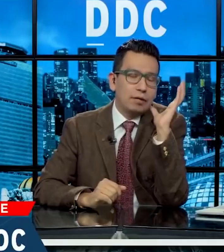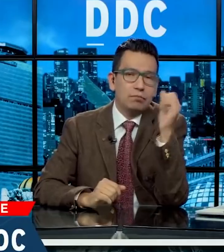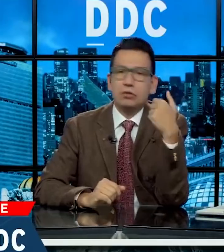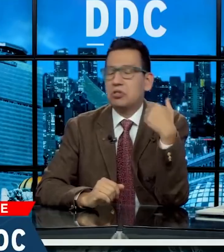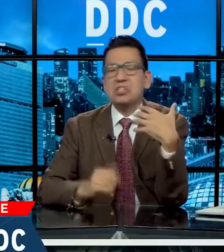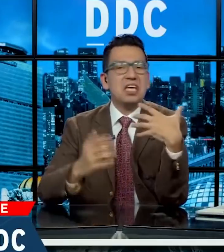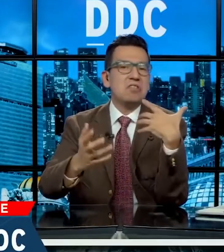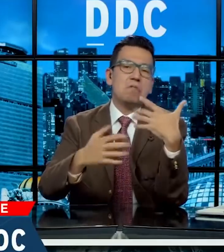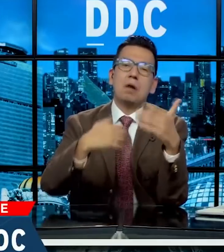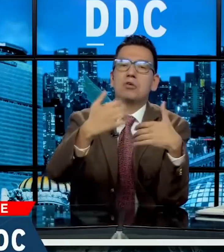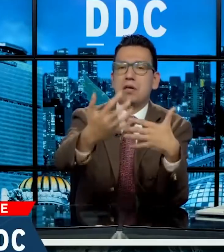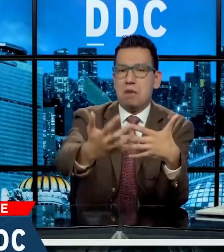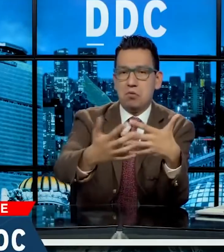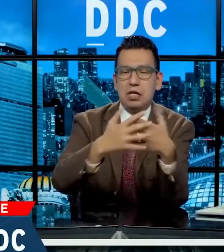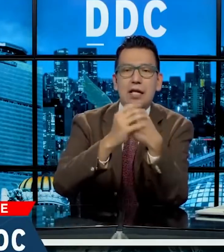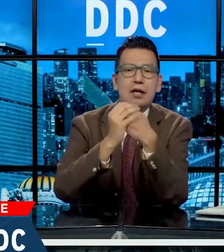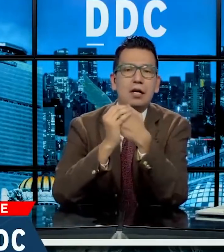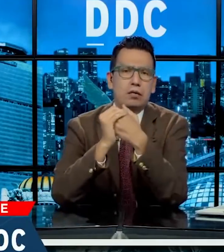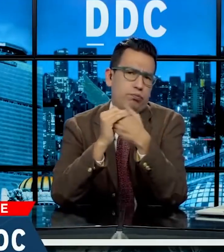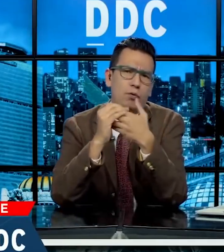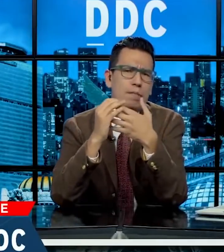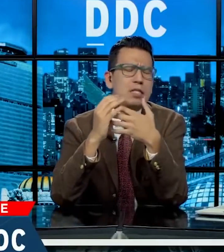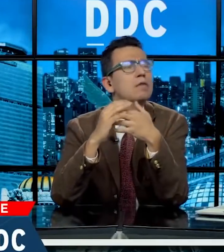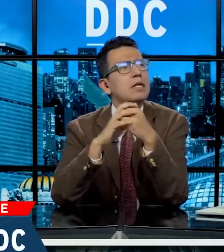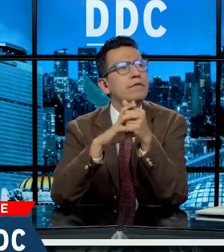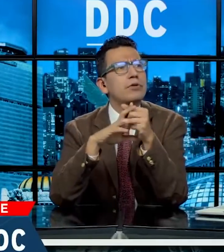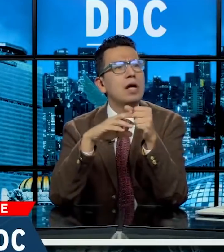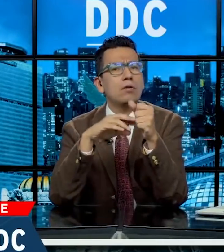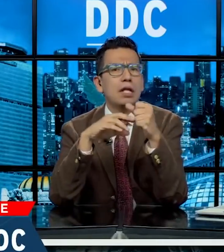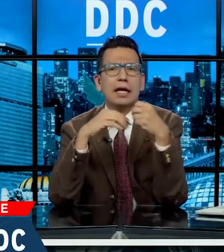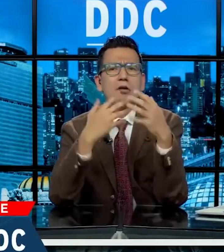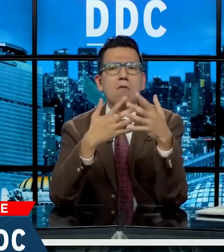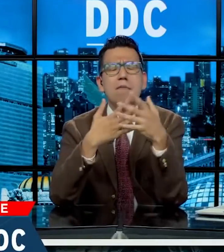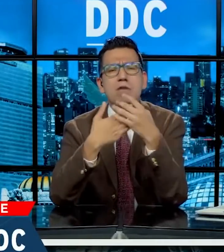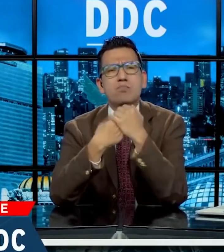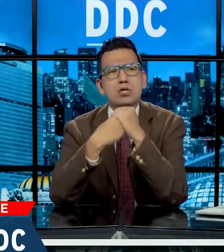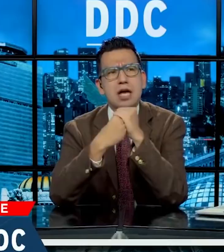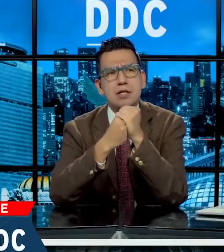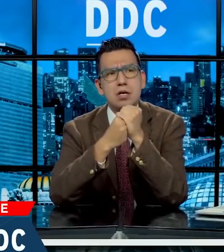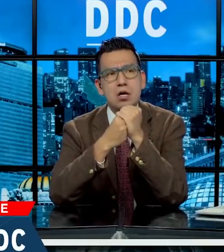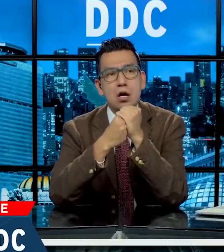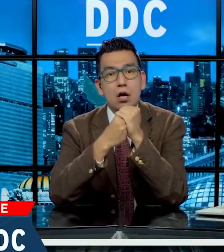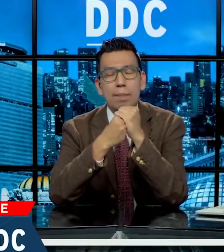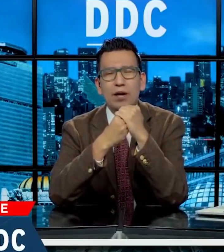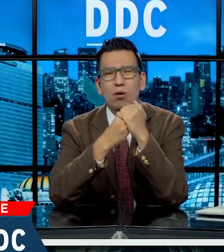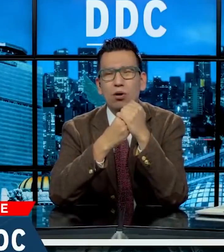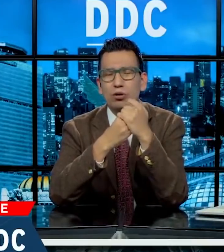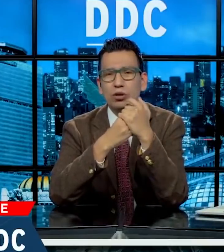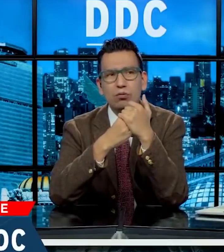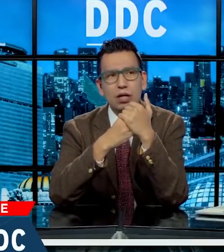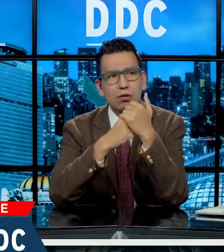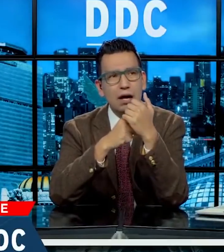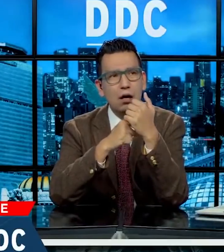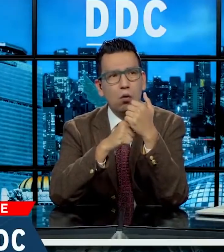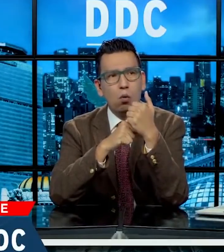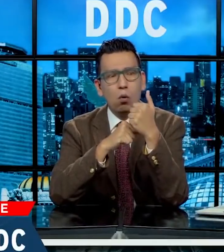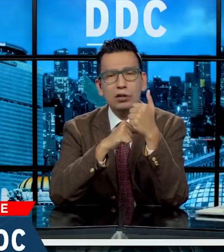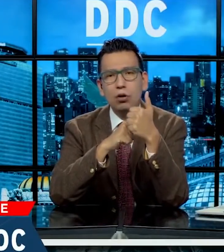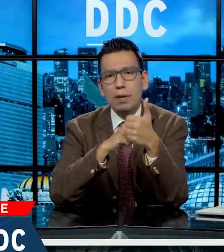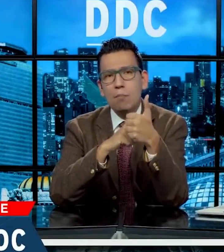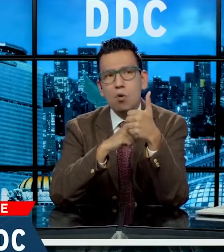quiero preguntar. Yo entiendo, vamos a darle obviamente el beneficio de la duda de que no va a haber impunidad, pero yo tengo una